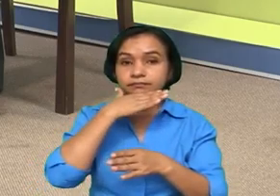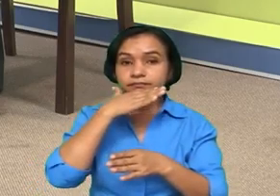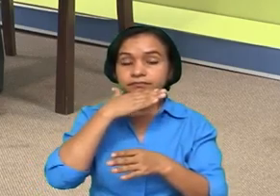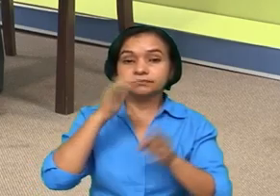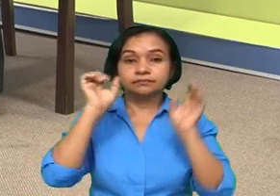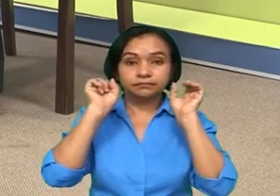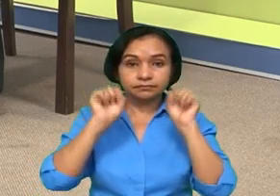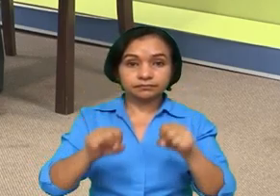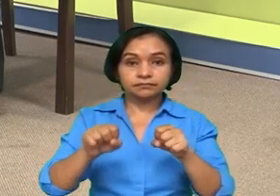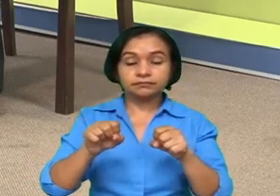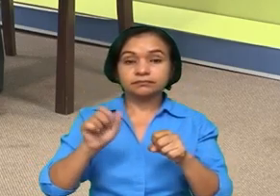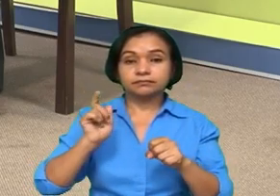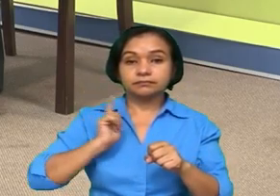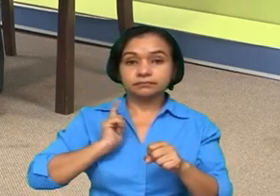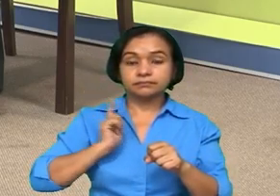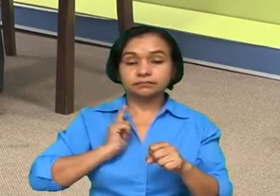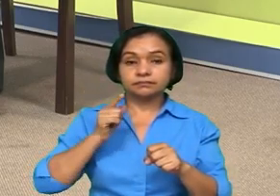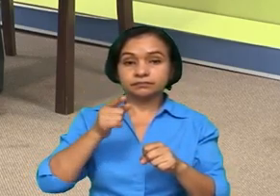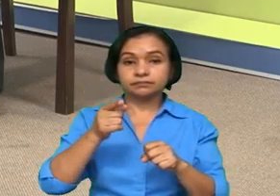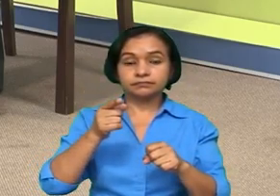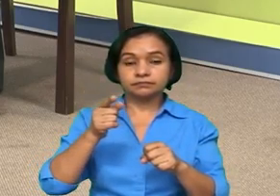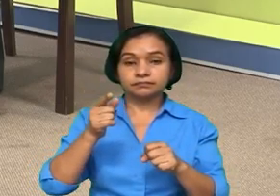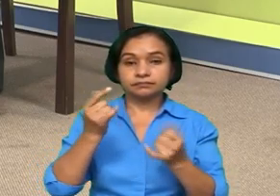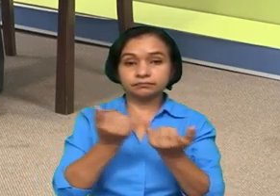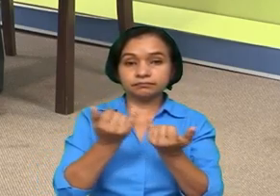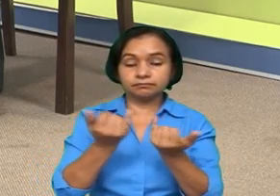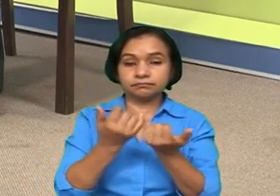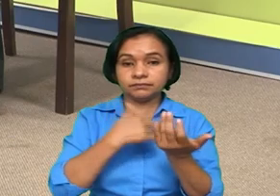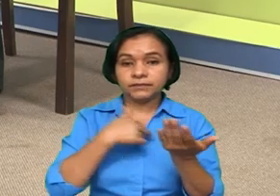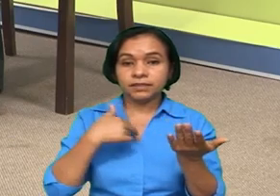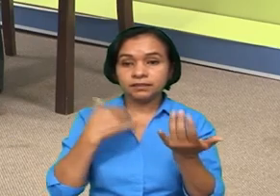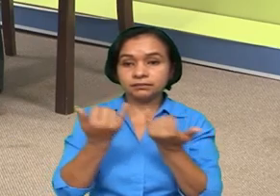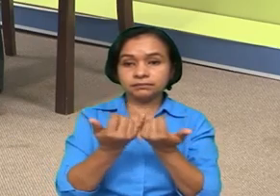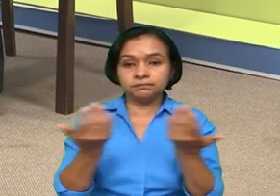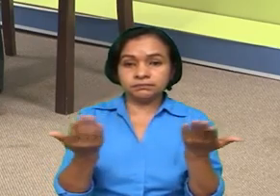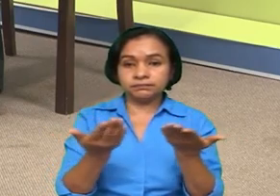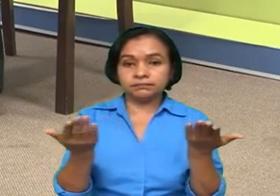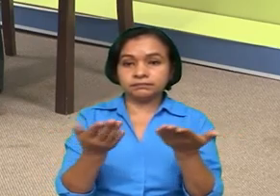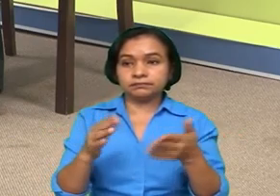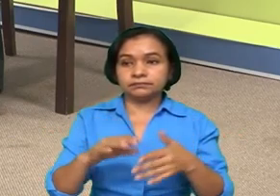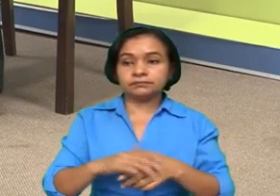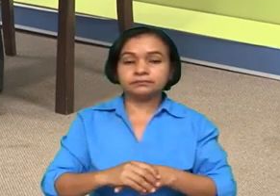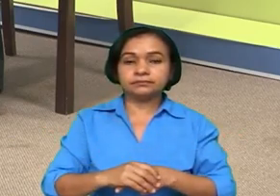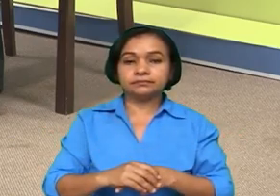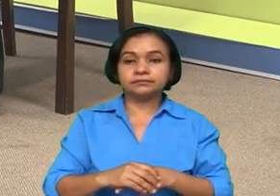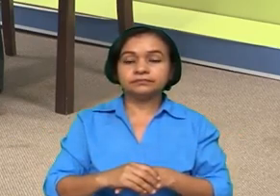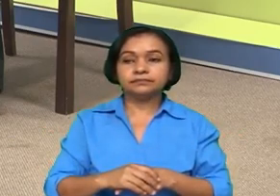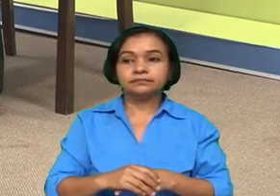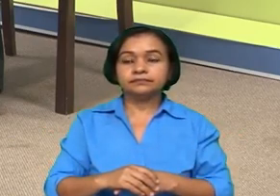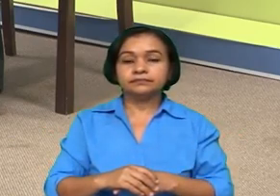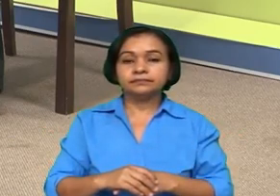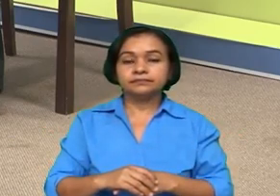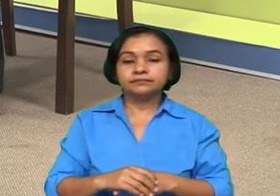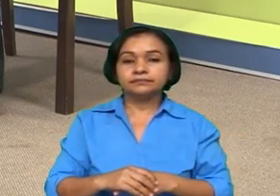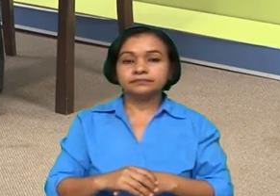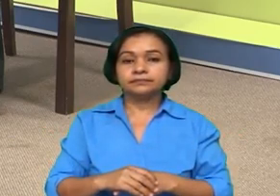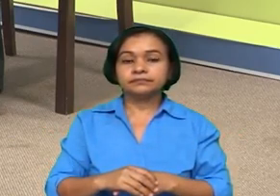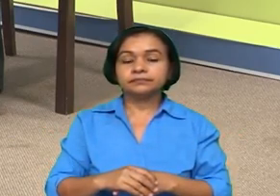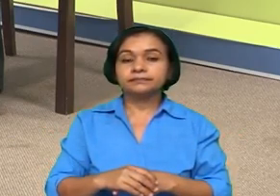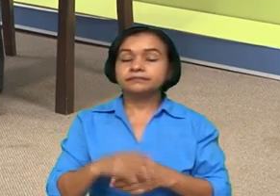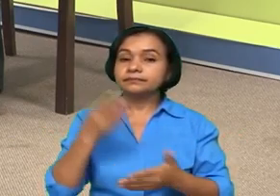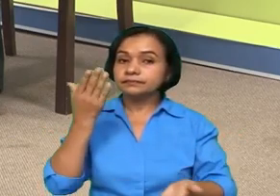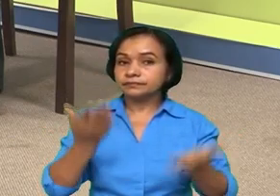podemos incluso llegar hasta lo que llamamos un shock séptico. Entonces, que esto es riesgo de muerte. Entonces, a